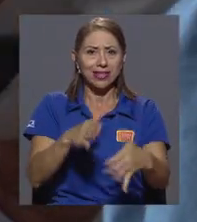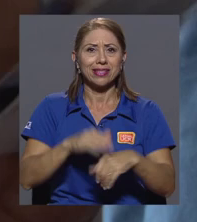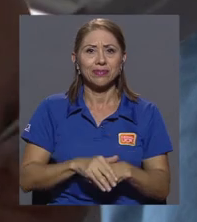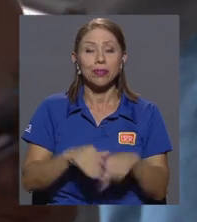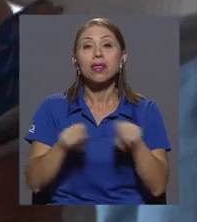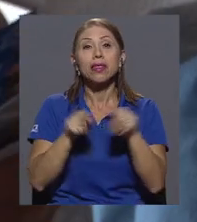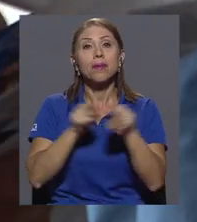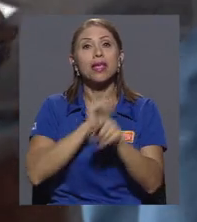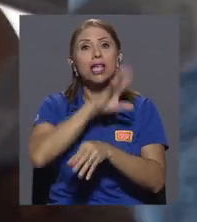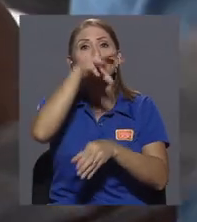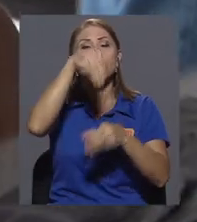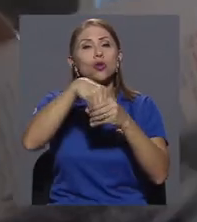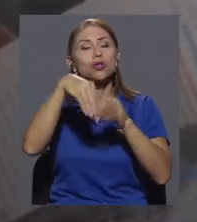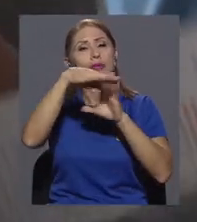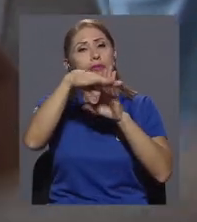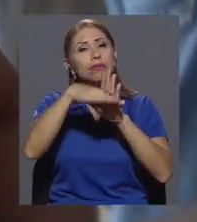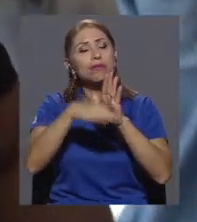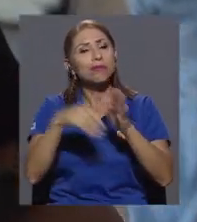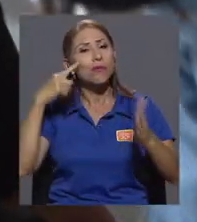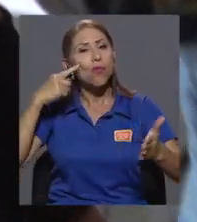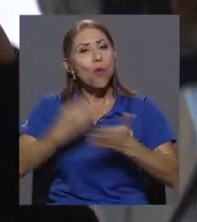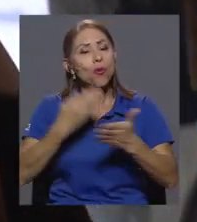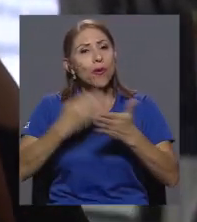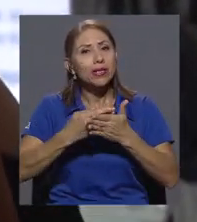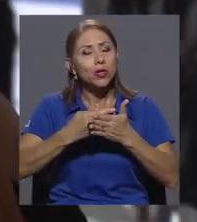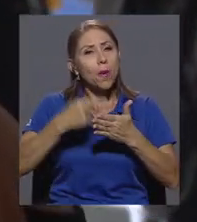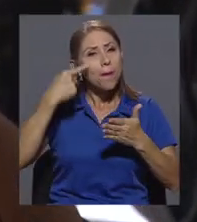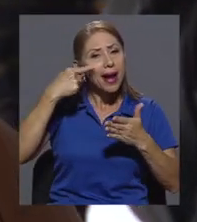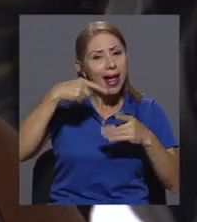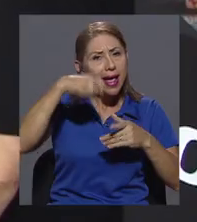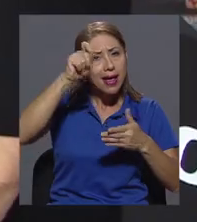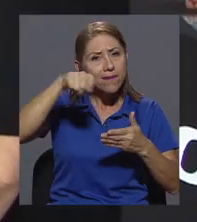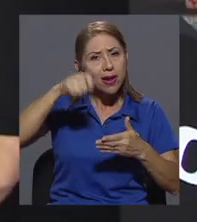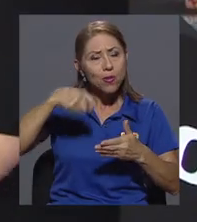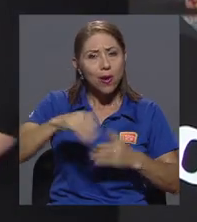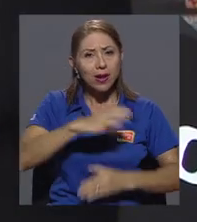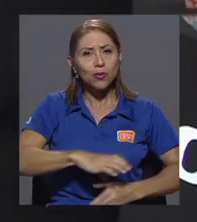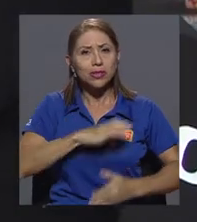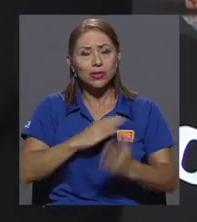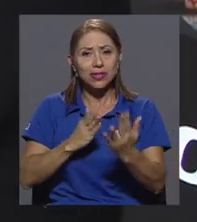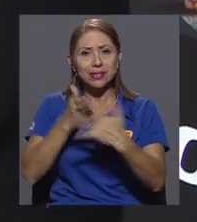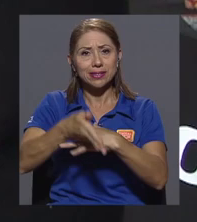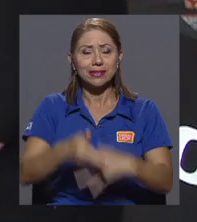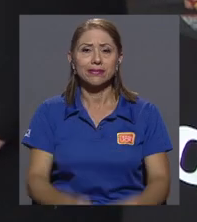guía incluye también un listado de comprobación para evaluar las condiciones de accesibilidad.